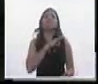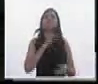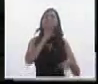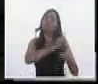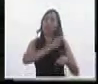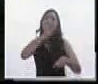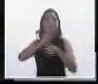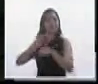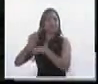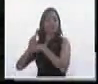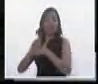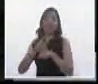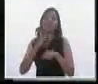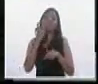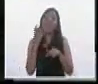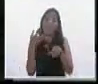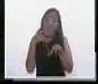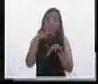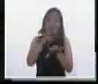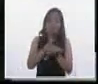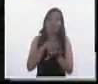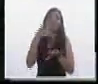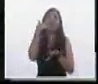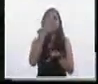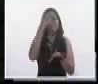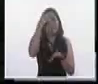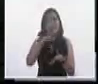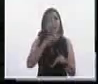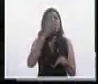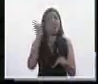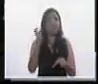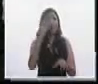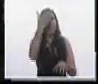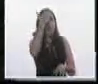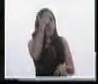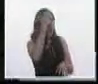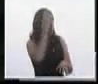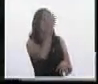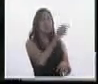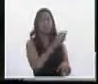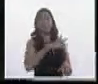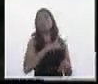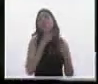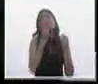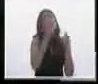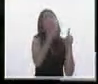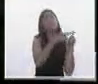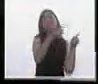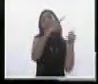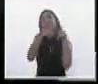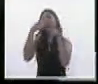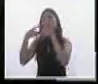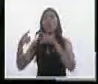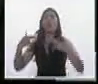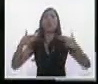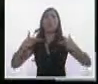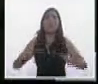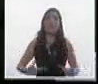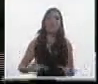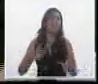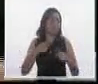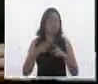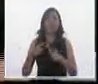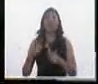entonces la inclusión nos lleva al reconocimiento de la diversidad humana en todos sus colores y las personas con